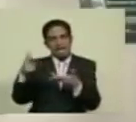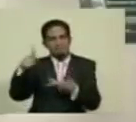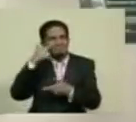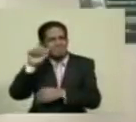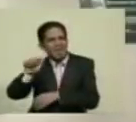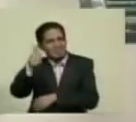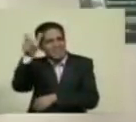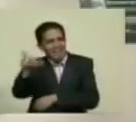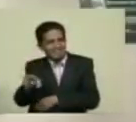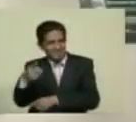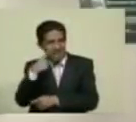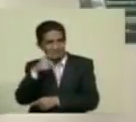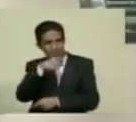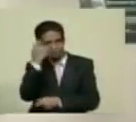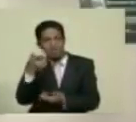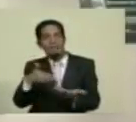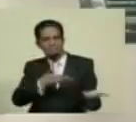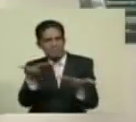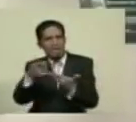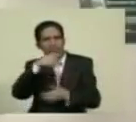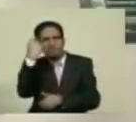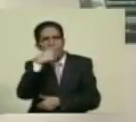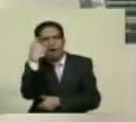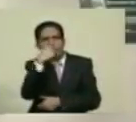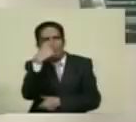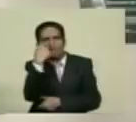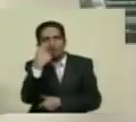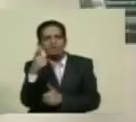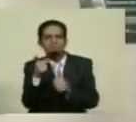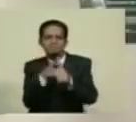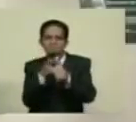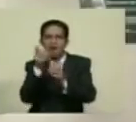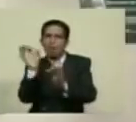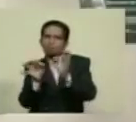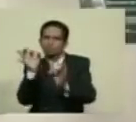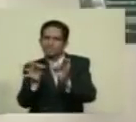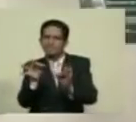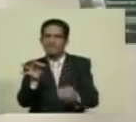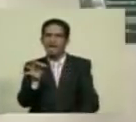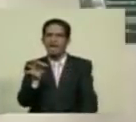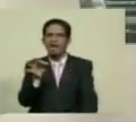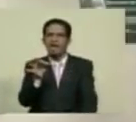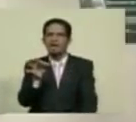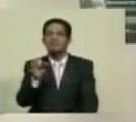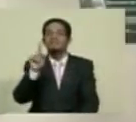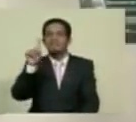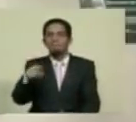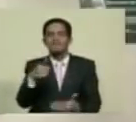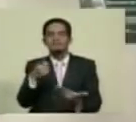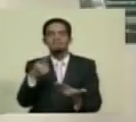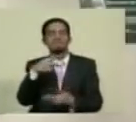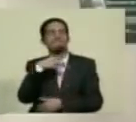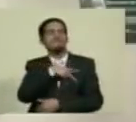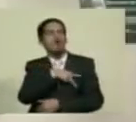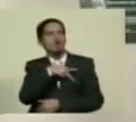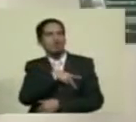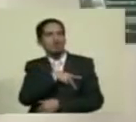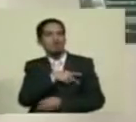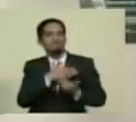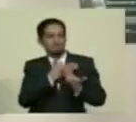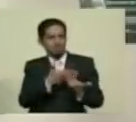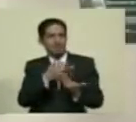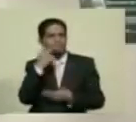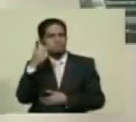directiva media y alta del partido Primero Justicia y del partido Voluntad Popular y del grupo de la señora María